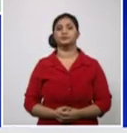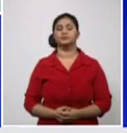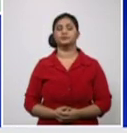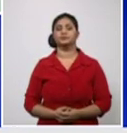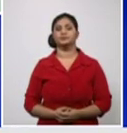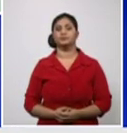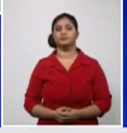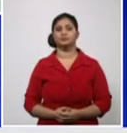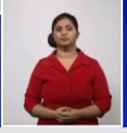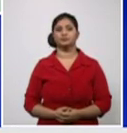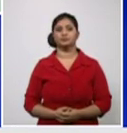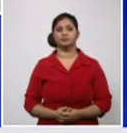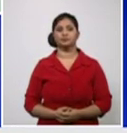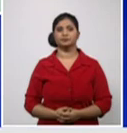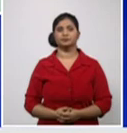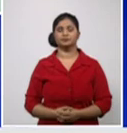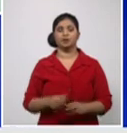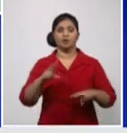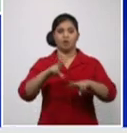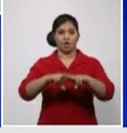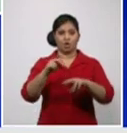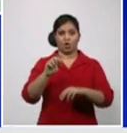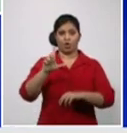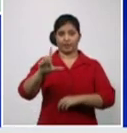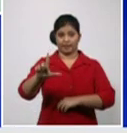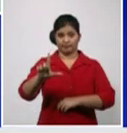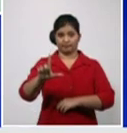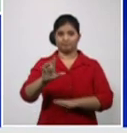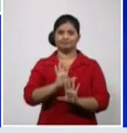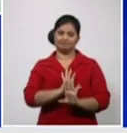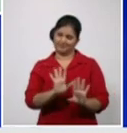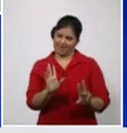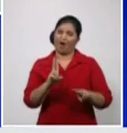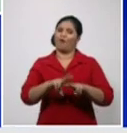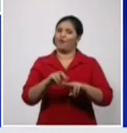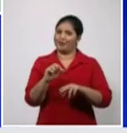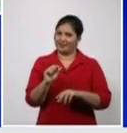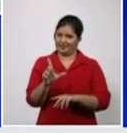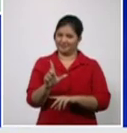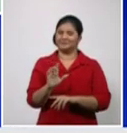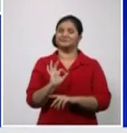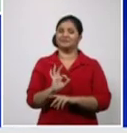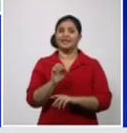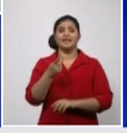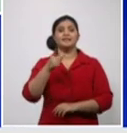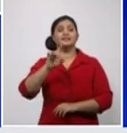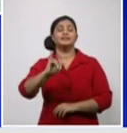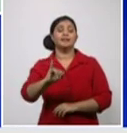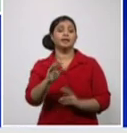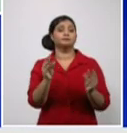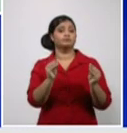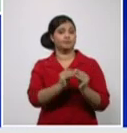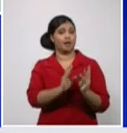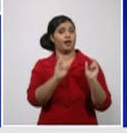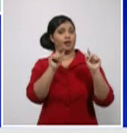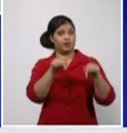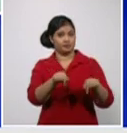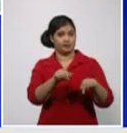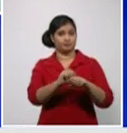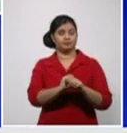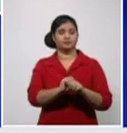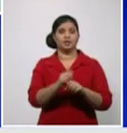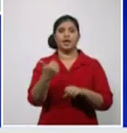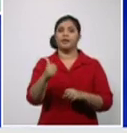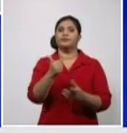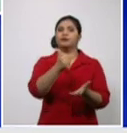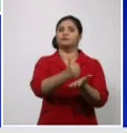Holguín se confirman 16 casos autóctonos, 10 del municipio Cabecera, Holguín, 2